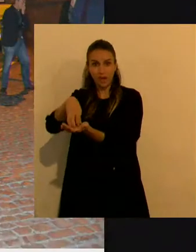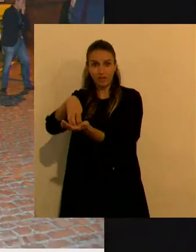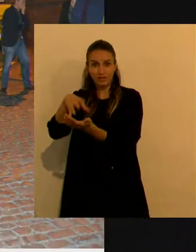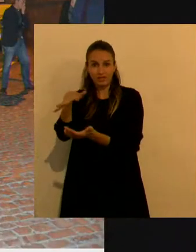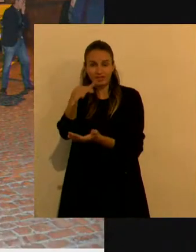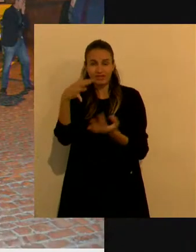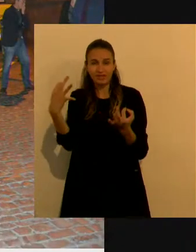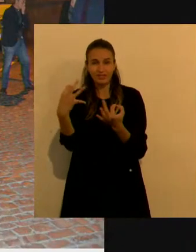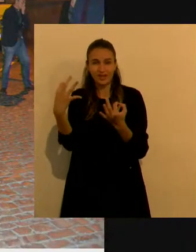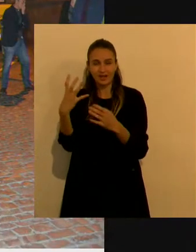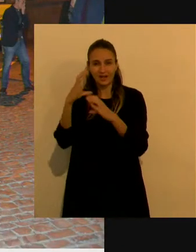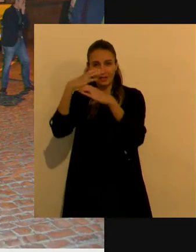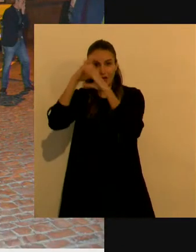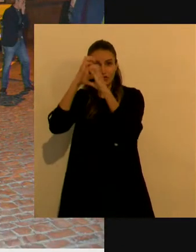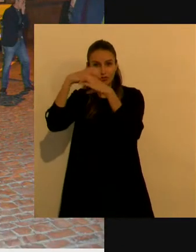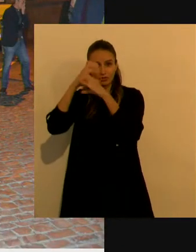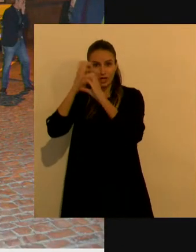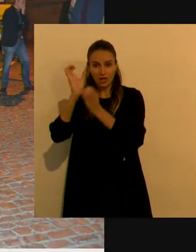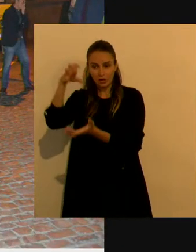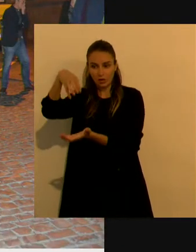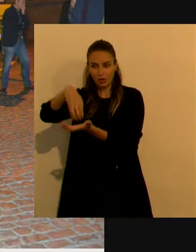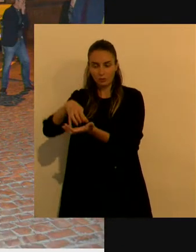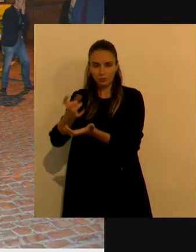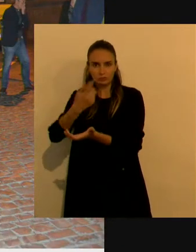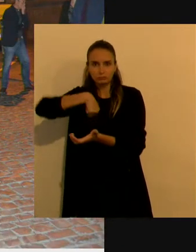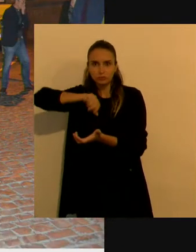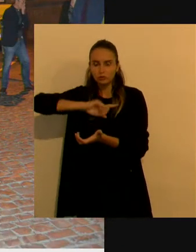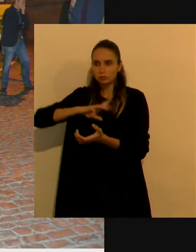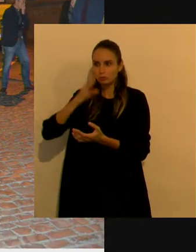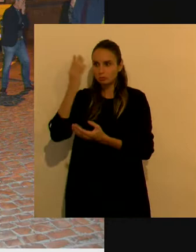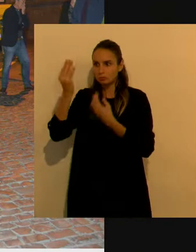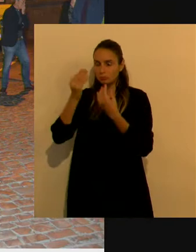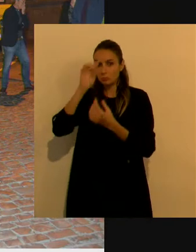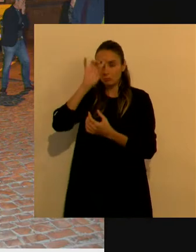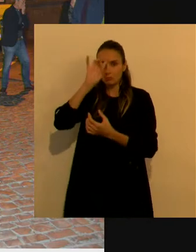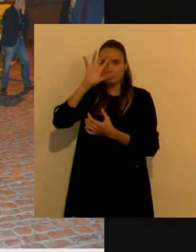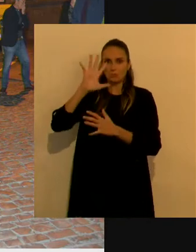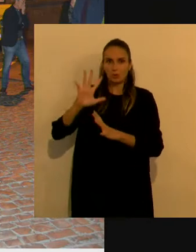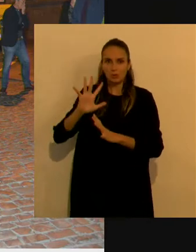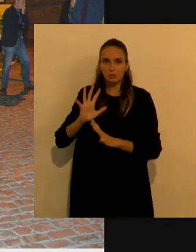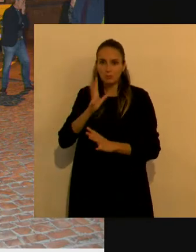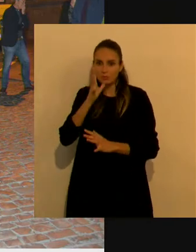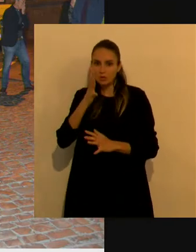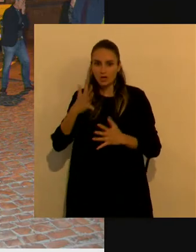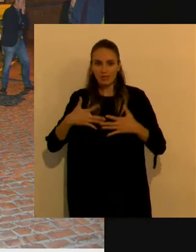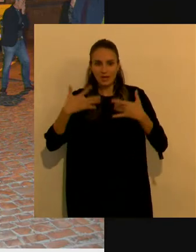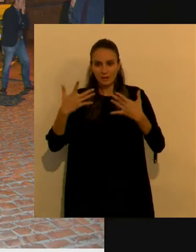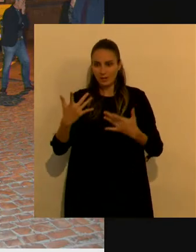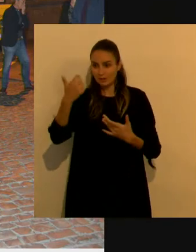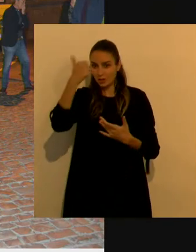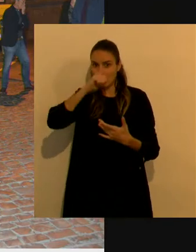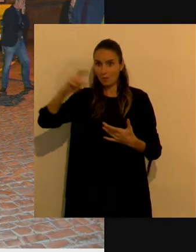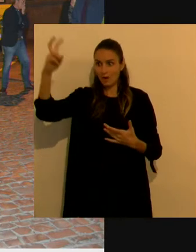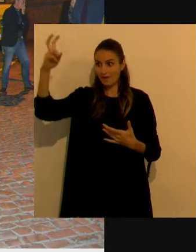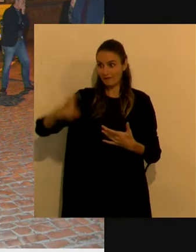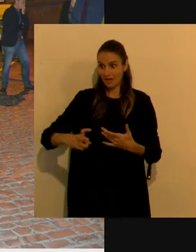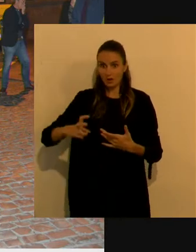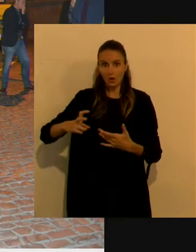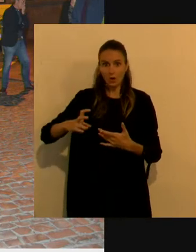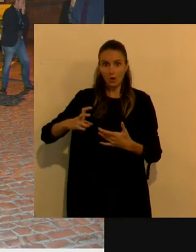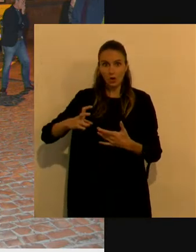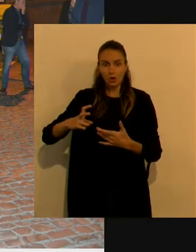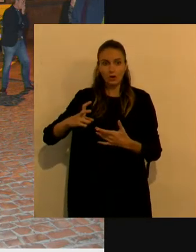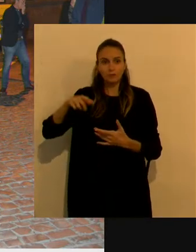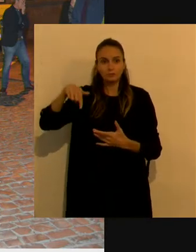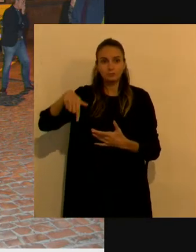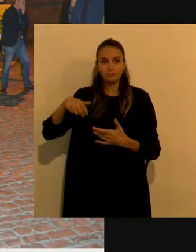sea, todos pensábamos que, claro, este hombre le ha cambiado la agenda completamente, pero de buenas a primeras, este señor se plantó aquí, vino de Tokio aquí, estuvo 2 días con